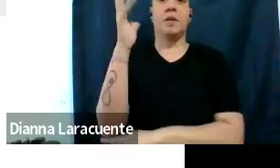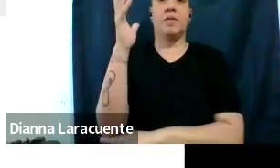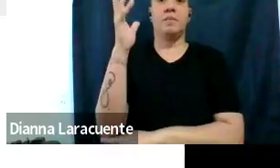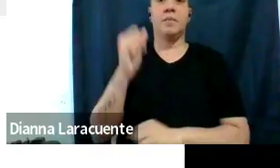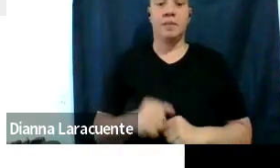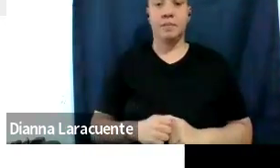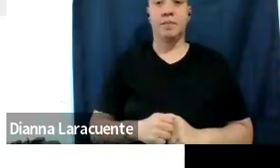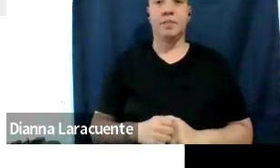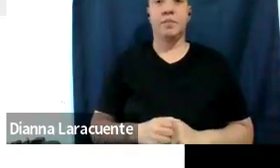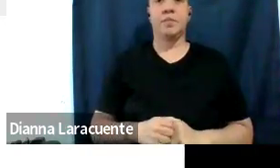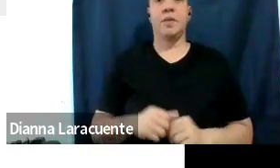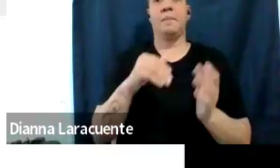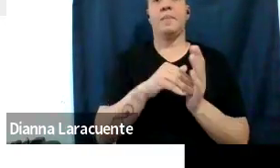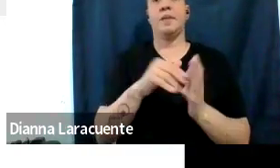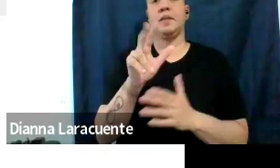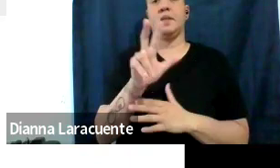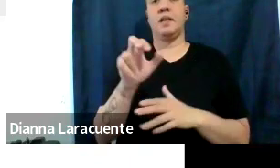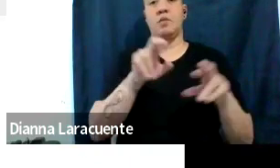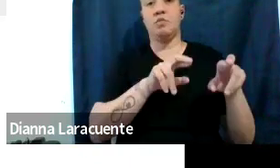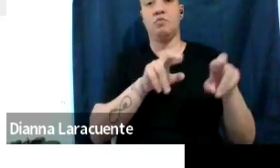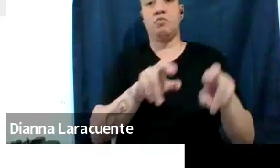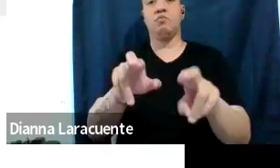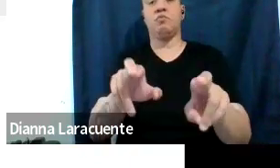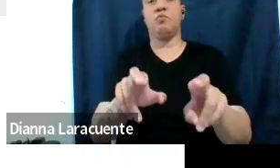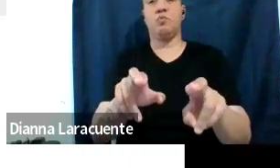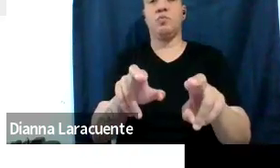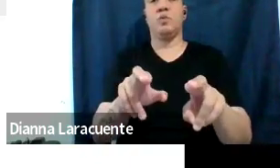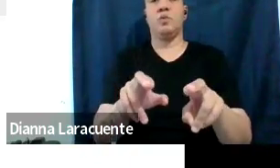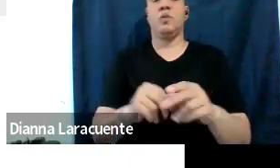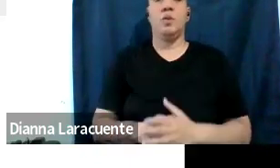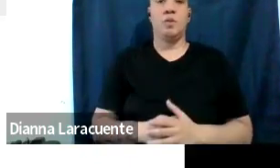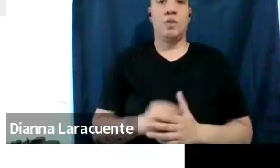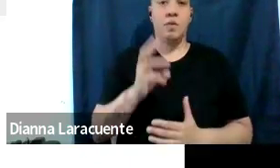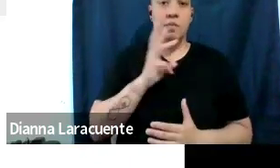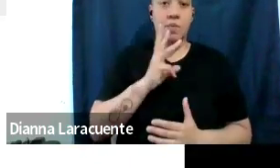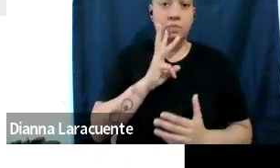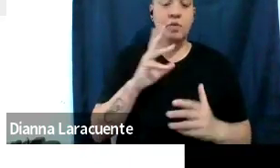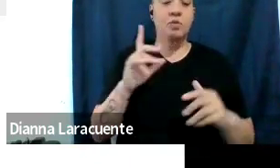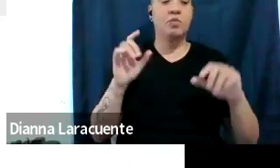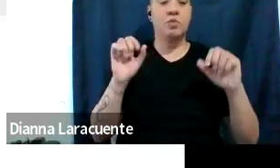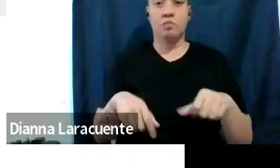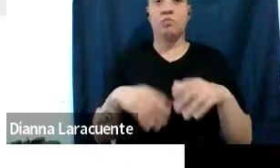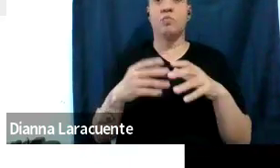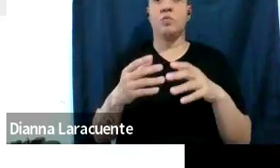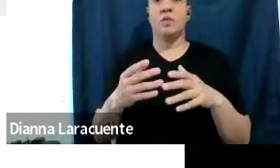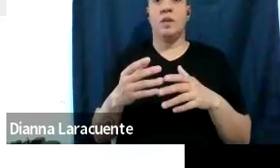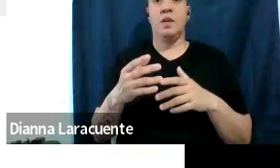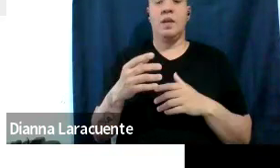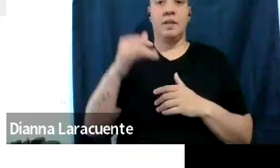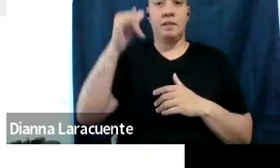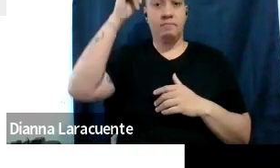por 1.300 arroyos, con una fuente termal. Sus posibilidades agrícolas son